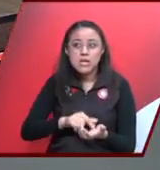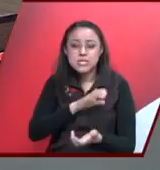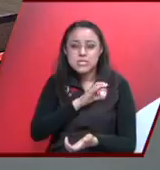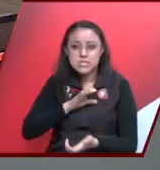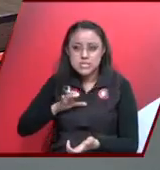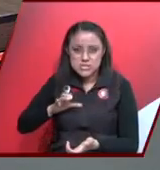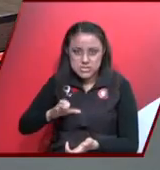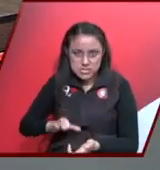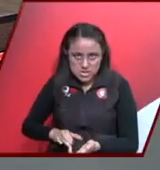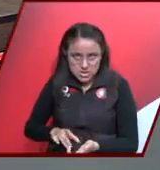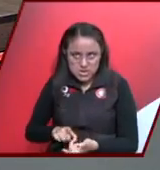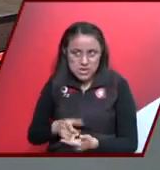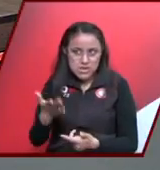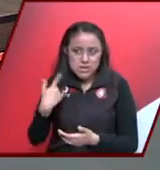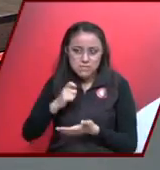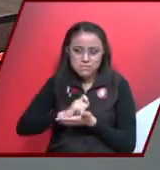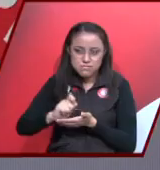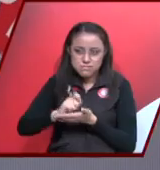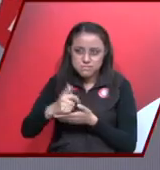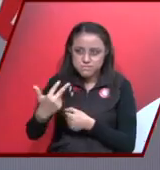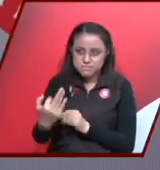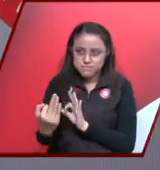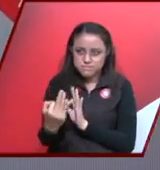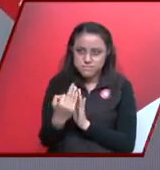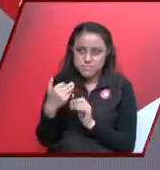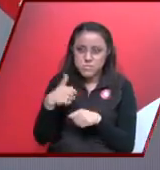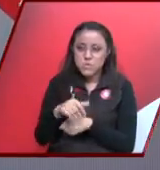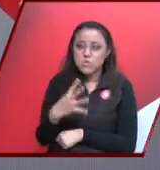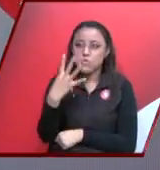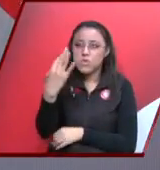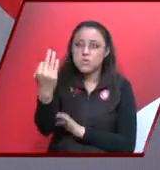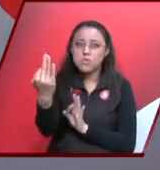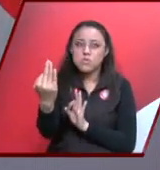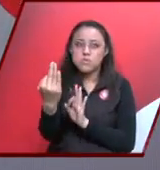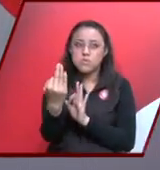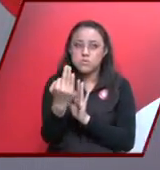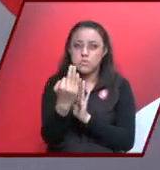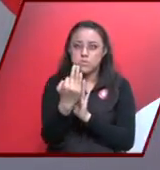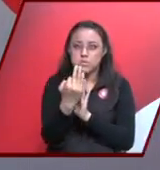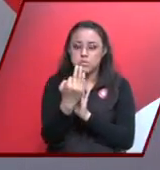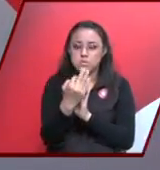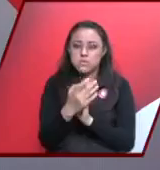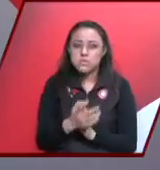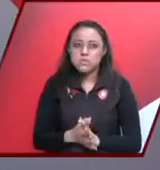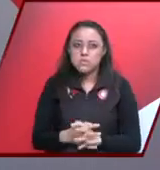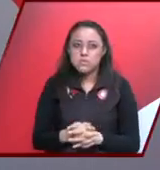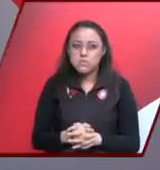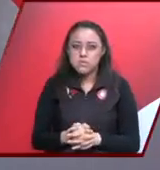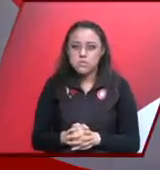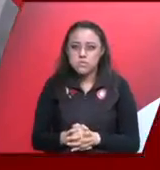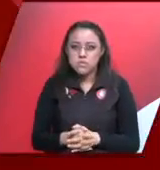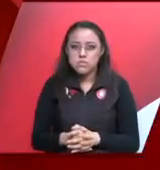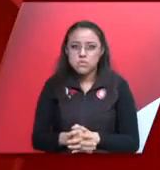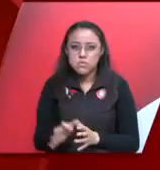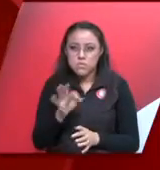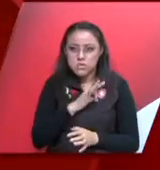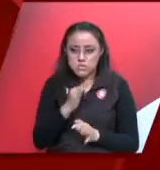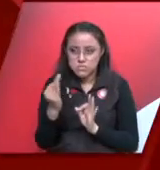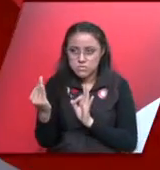por favor. Antiquísima, ajá. Para que veas el capítulo 4. A ver, una cámara, despierten. A ver, ¿puedes acercarte